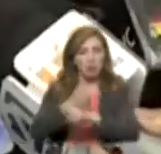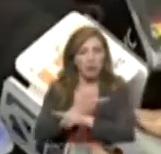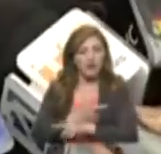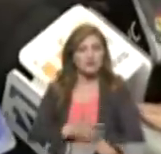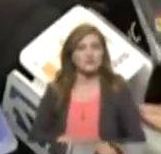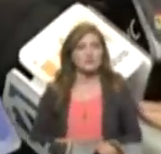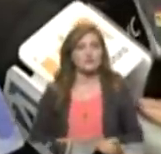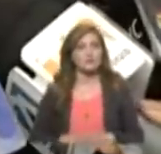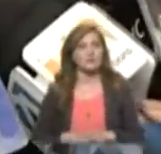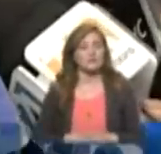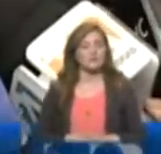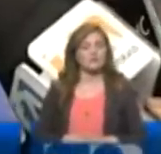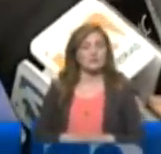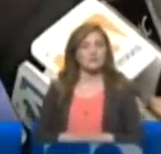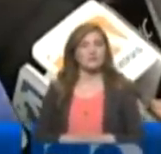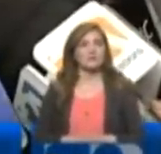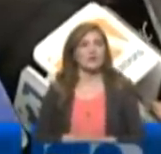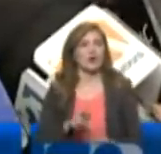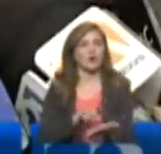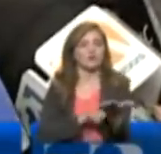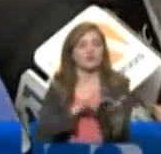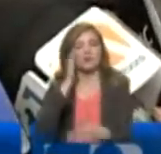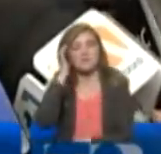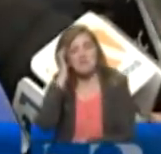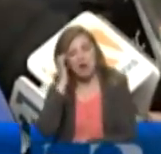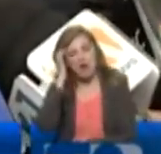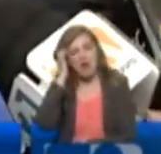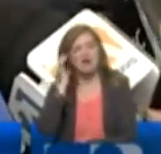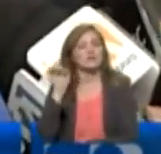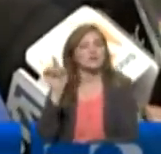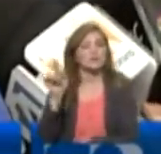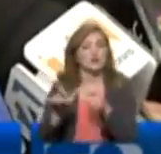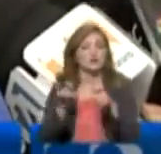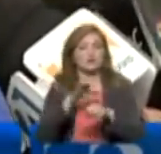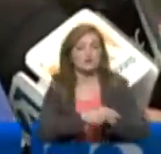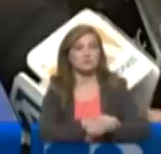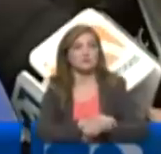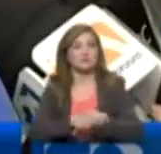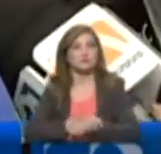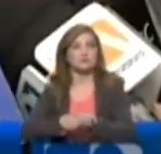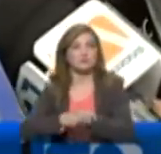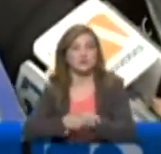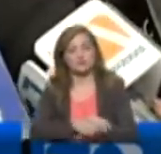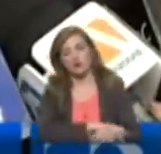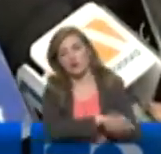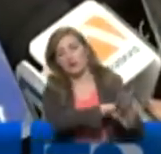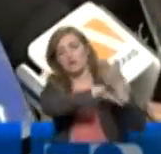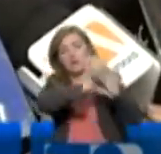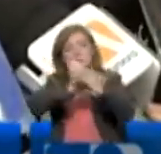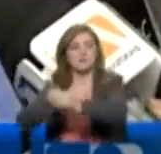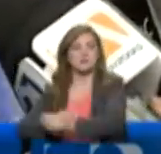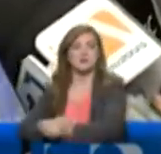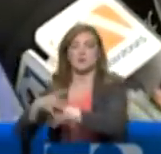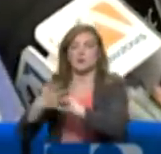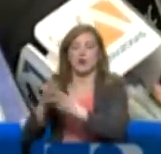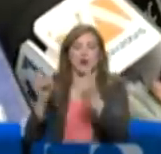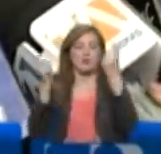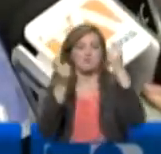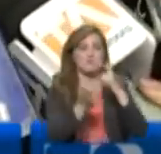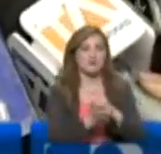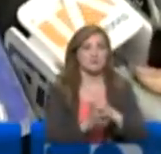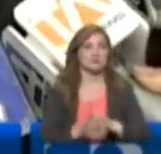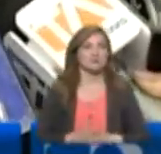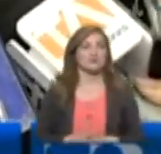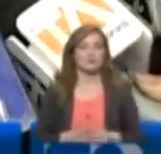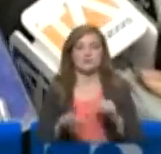que existe la costumbre vaga de retener a las personas trasladarles de un lugar a otro cuando no existe esa posibilidad